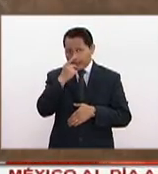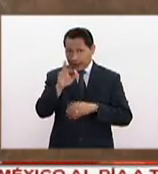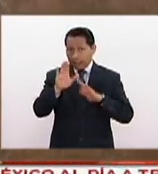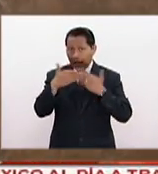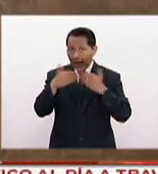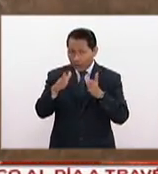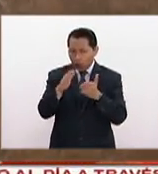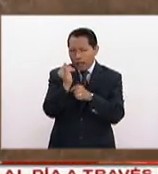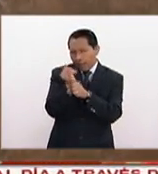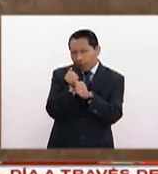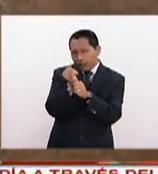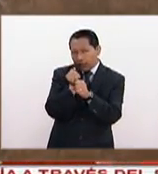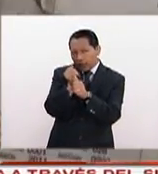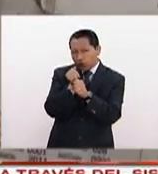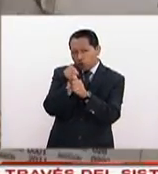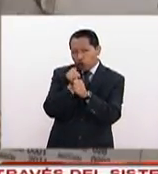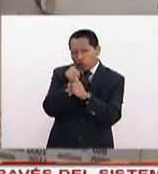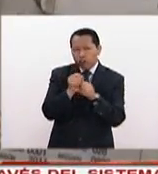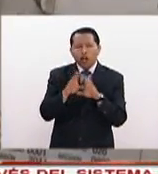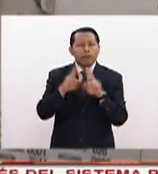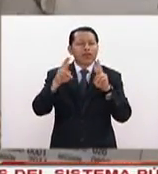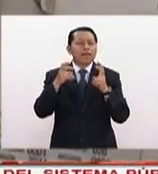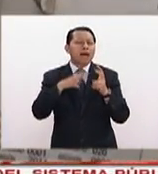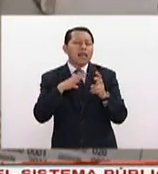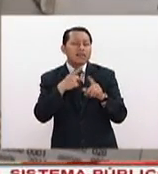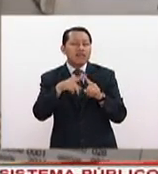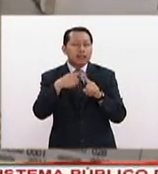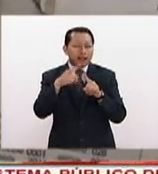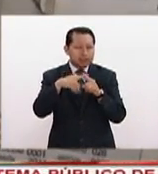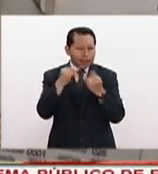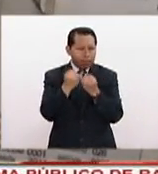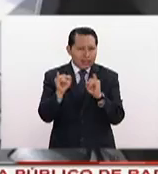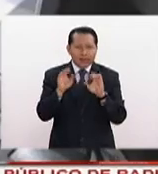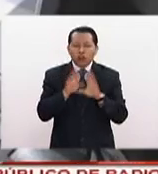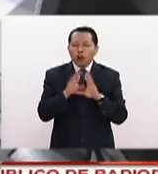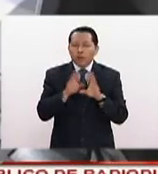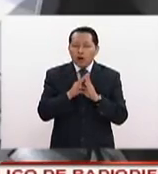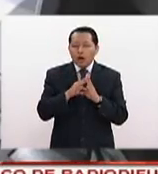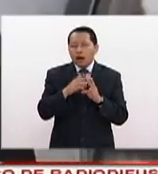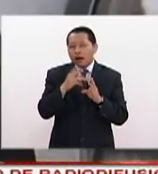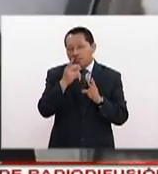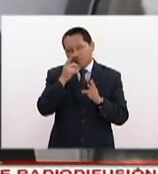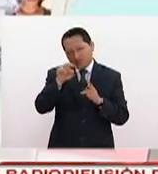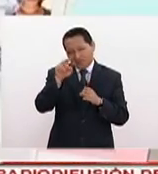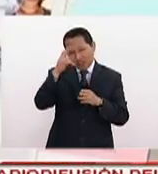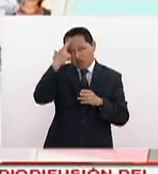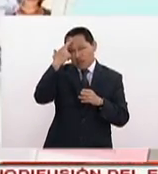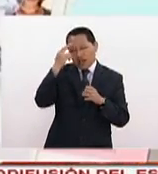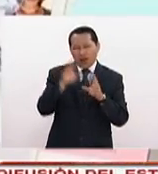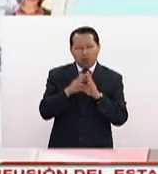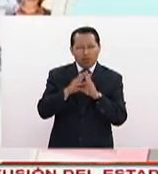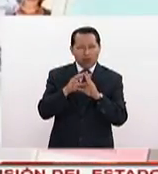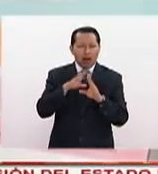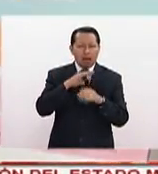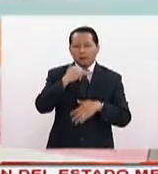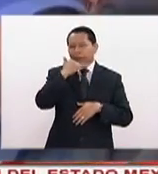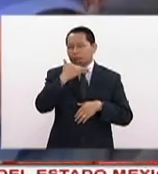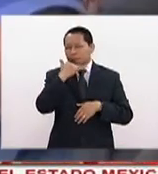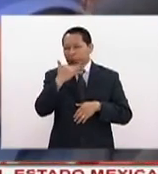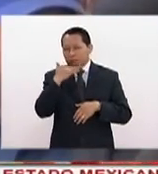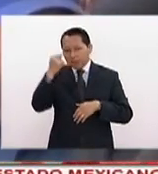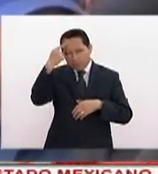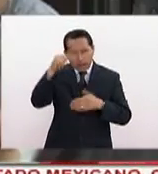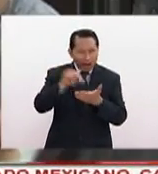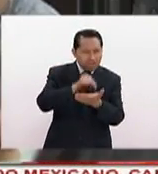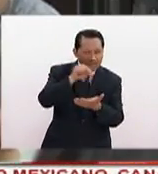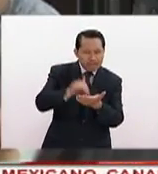carpeta de investigación para revisar el caso de los aspirantes independientes que aparentemente, usted recordará, incurrieron en irregularidades para la